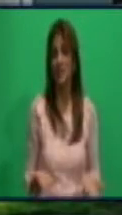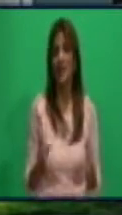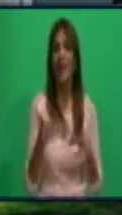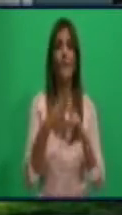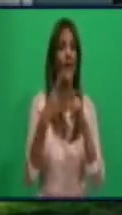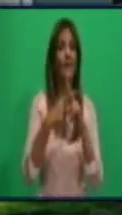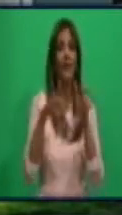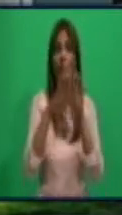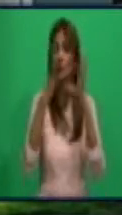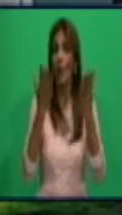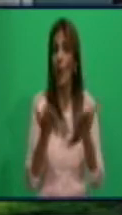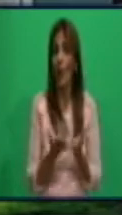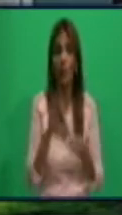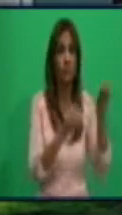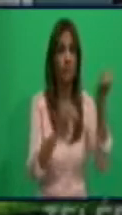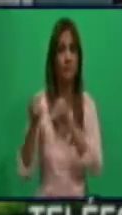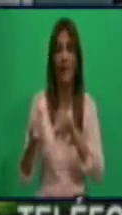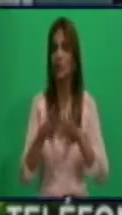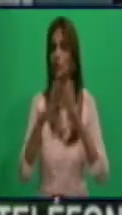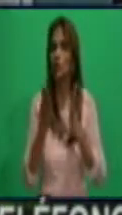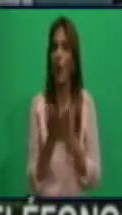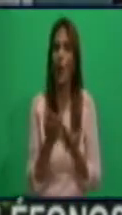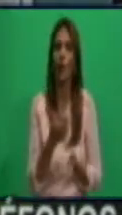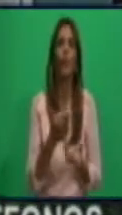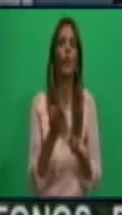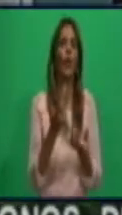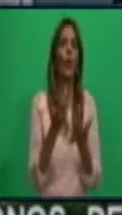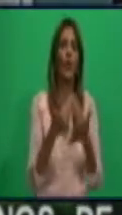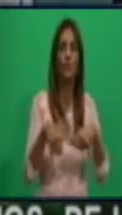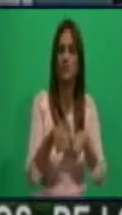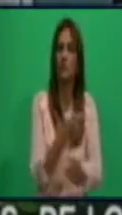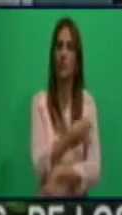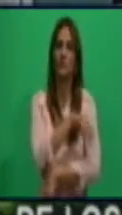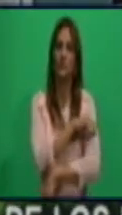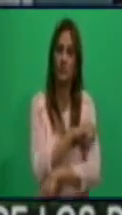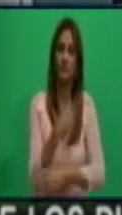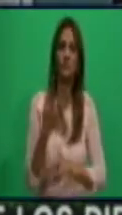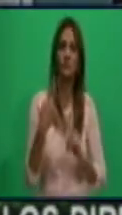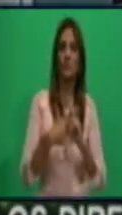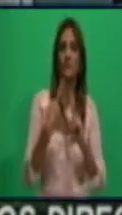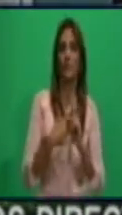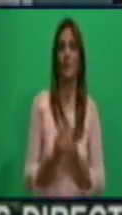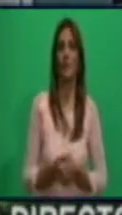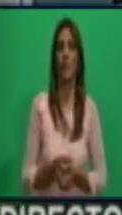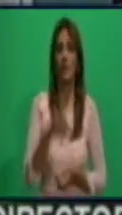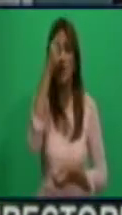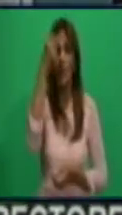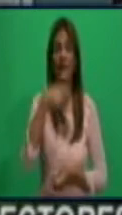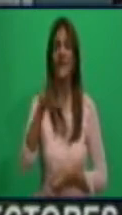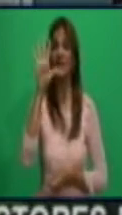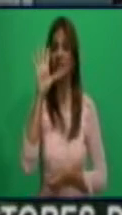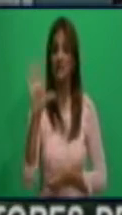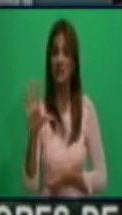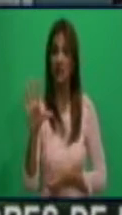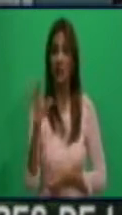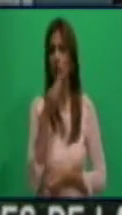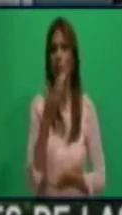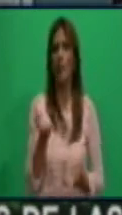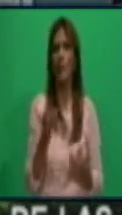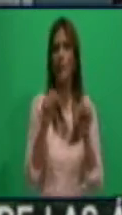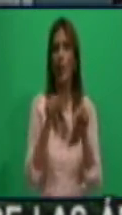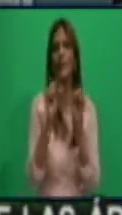esos casos por todos los repartos de Bayamo. En Jiguaní hay 5 casos positivos. No podemos ahora